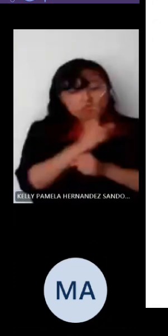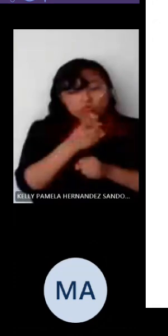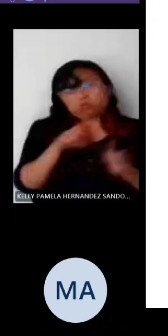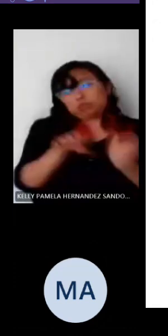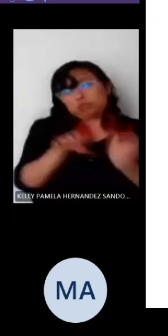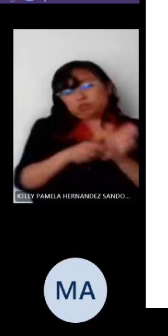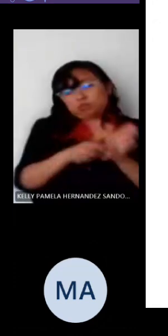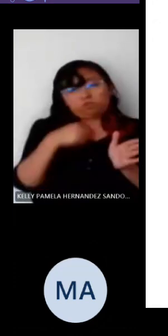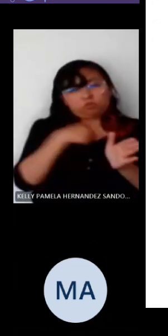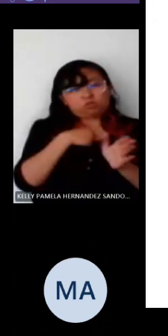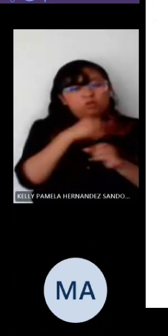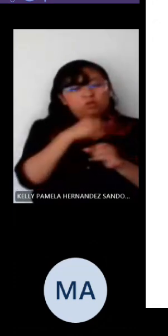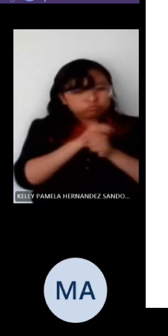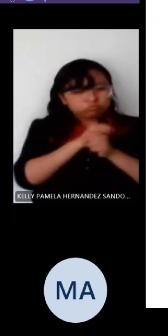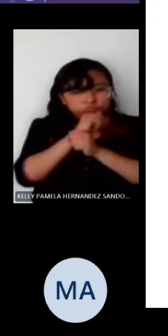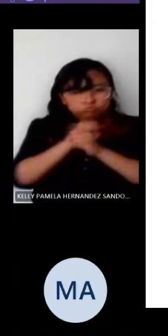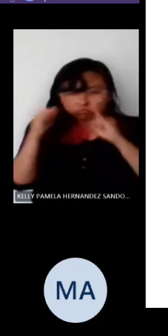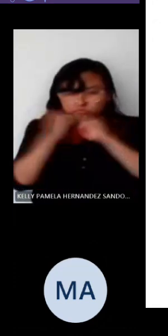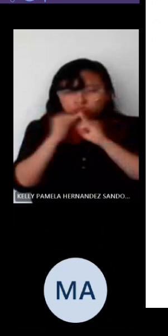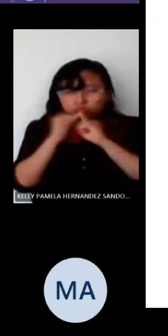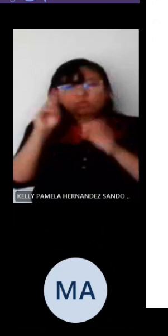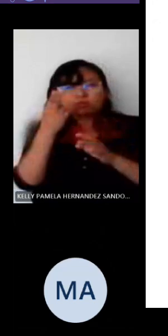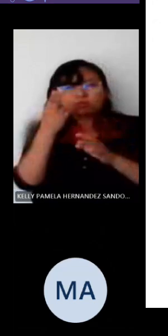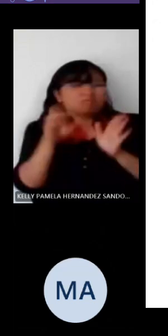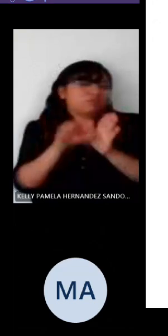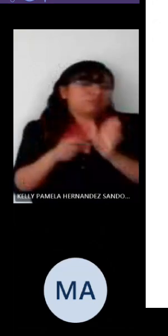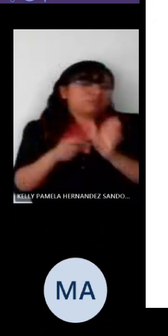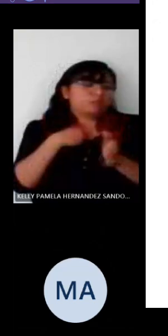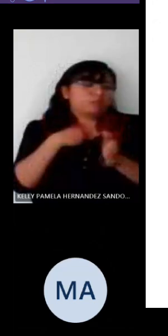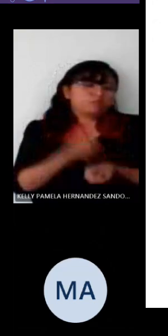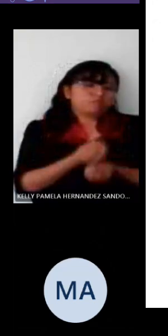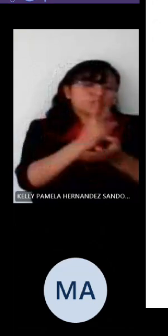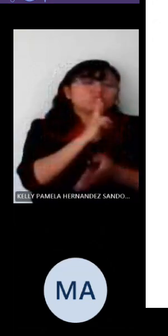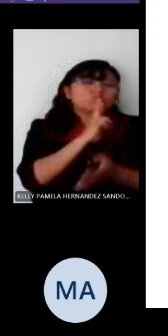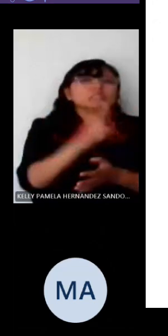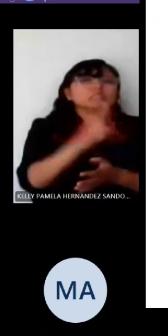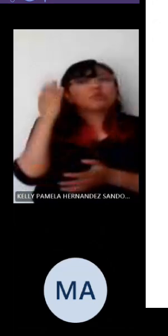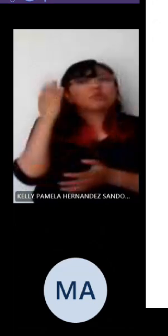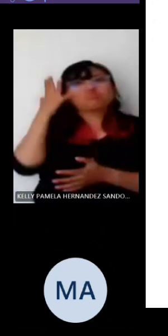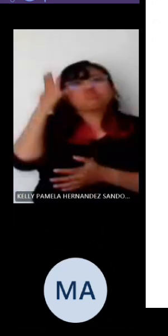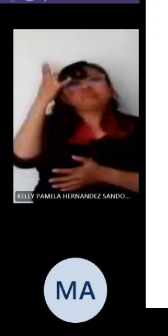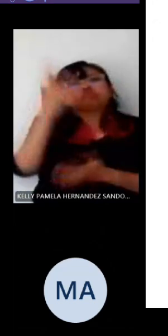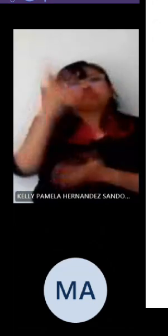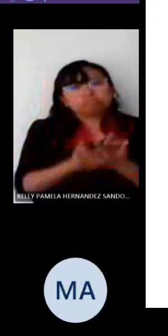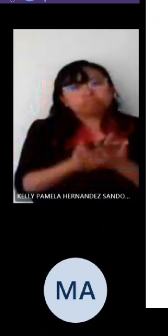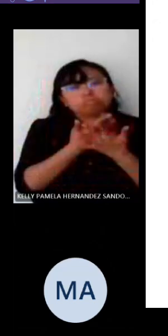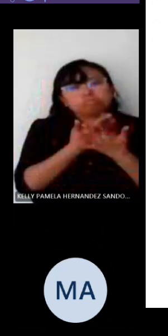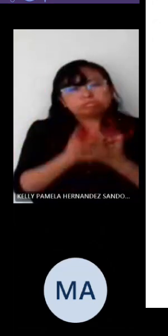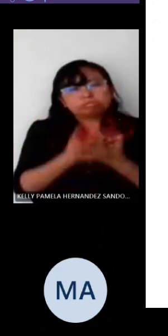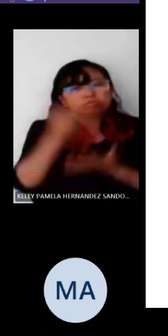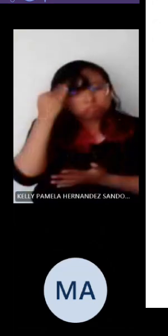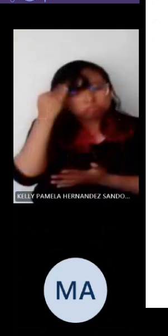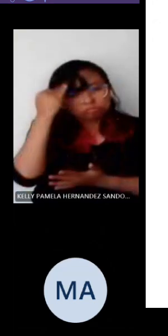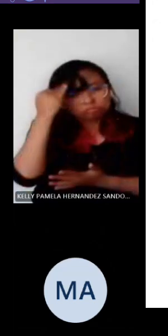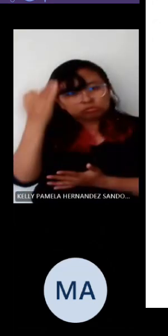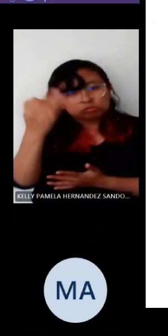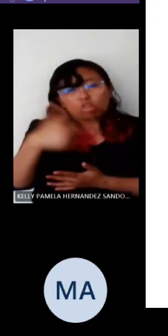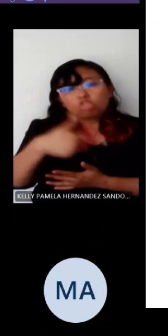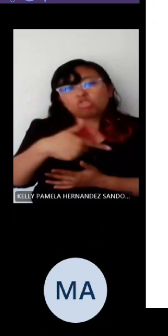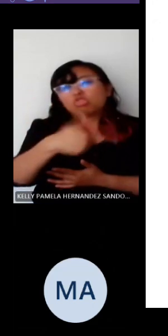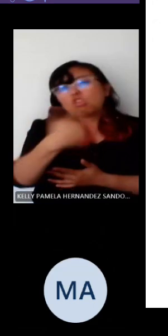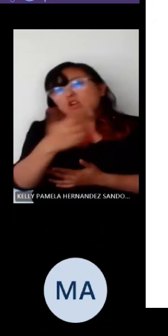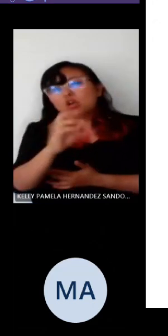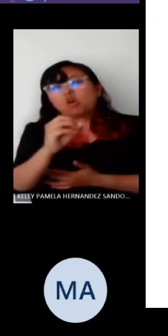de la organización del proyecto en el momento en que puedan entregar resultados, pero eso puede ir entre 12 a 24 meses más o menos,